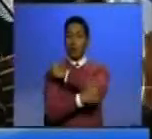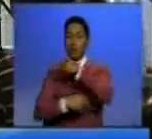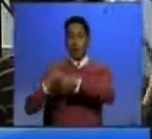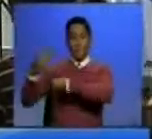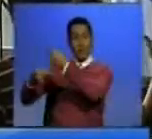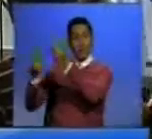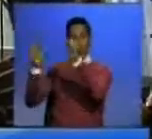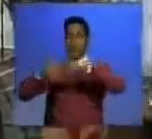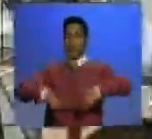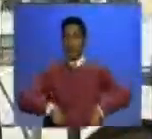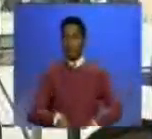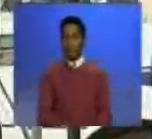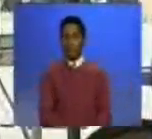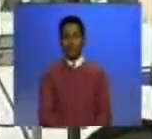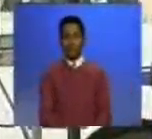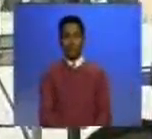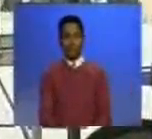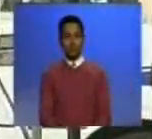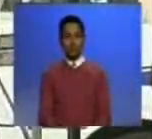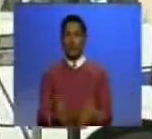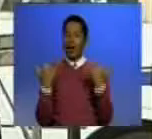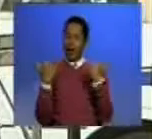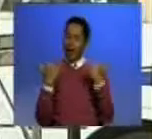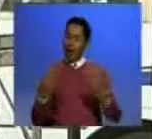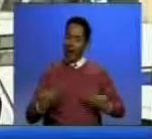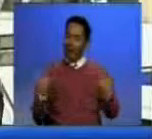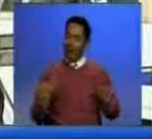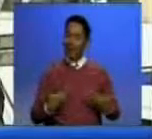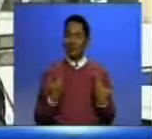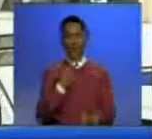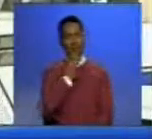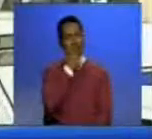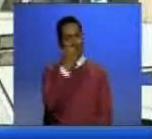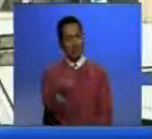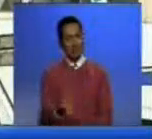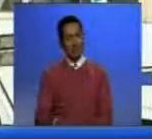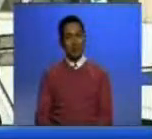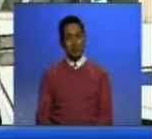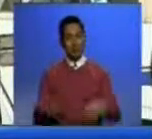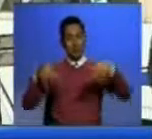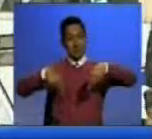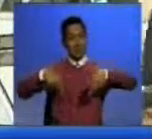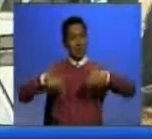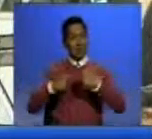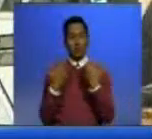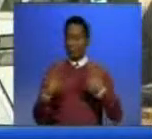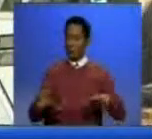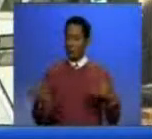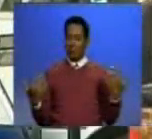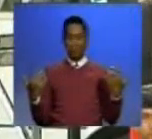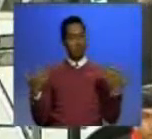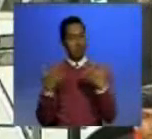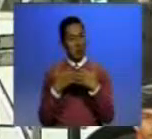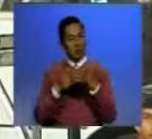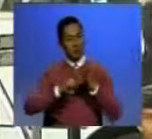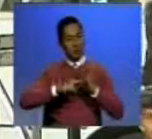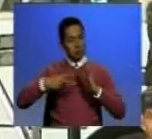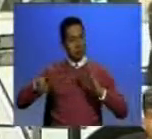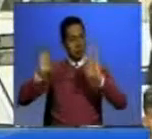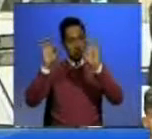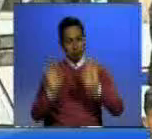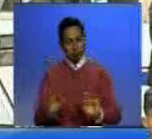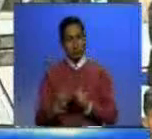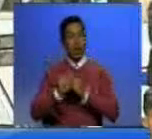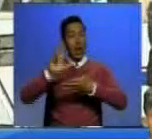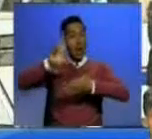tubérculo. Con alegría le podemos decir que con estos súper modernos invernaderos, los mejores de